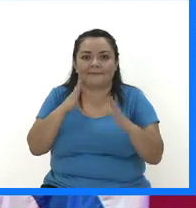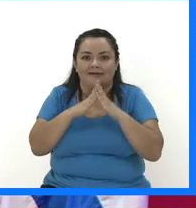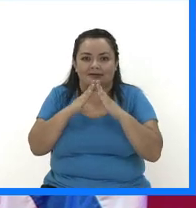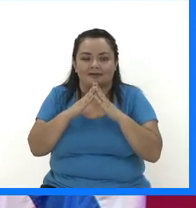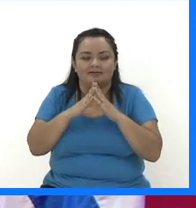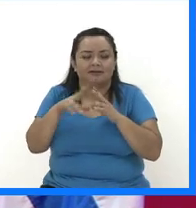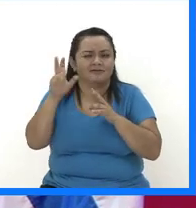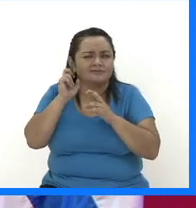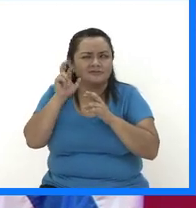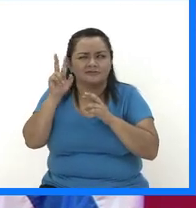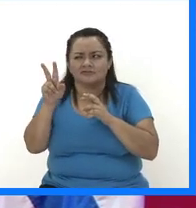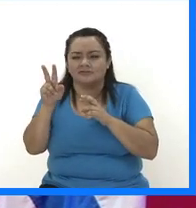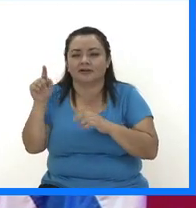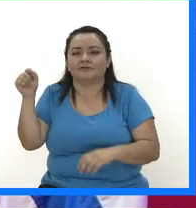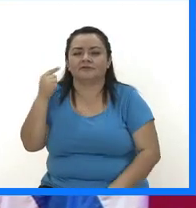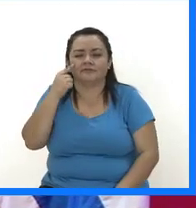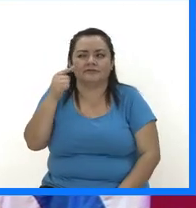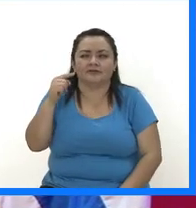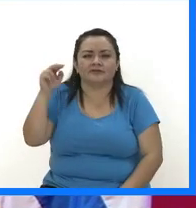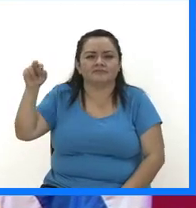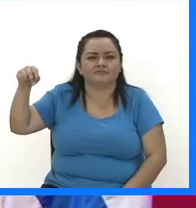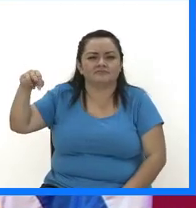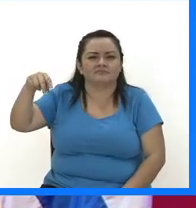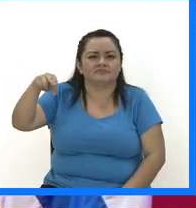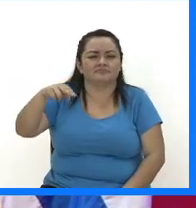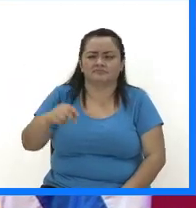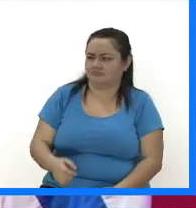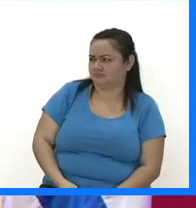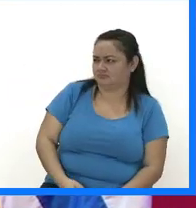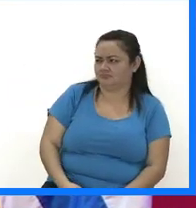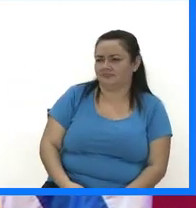por la mañana que alguien daba despierto ya